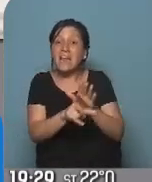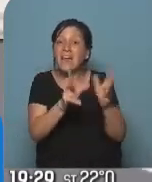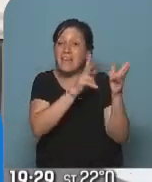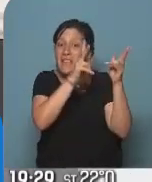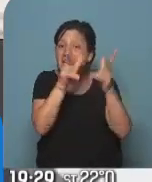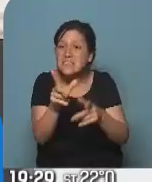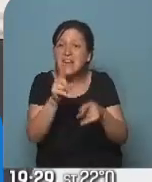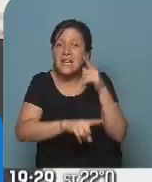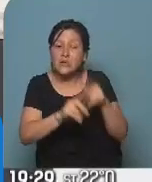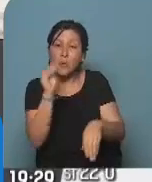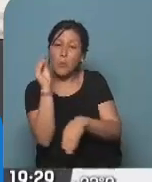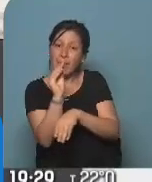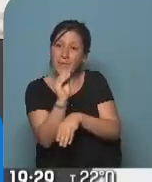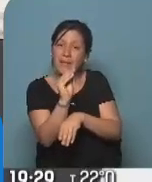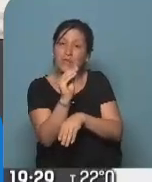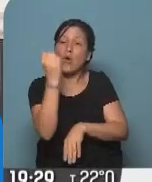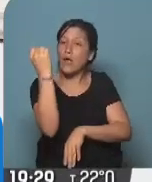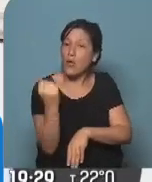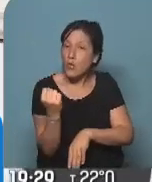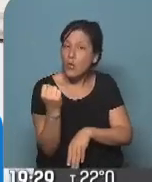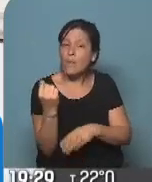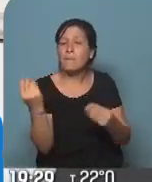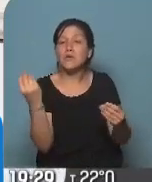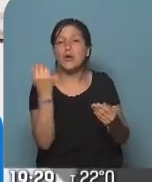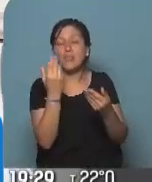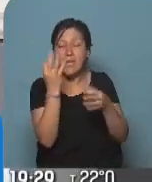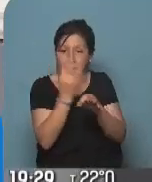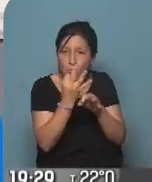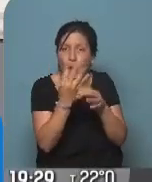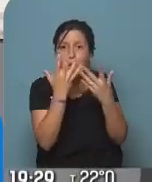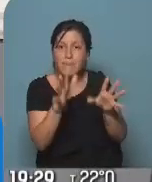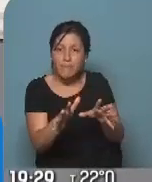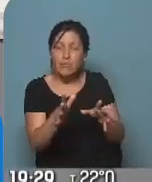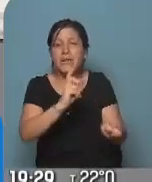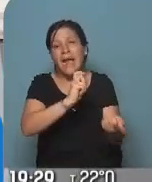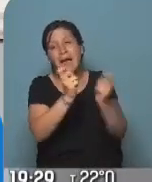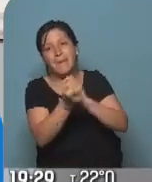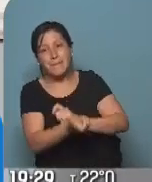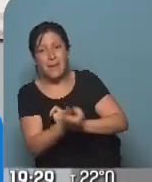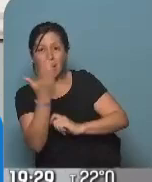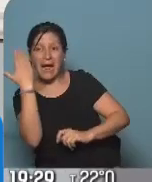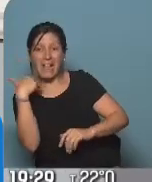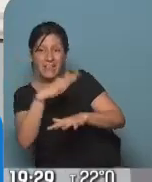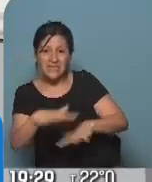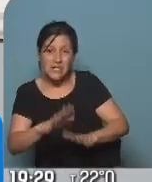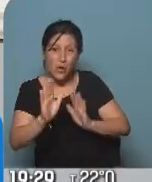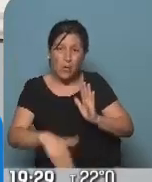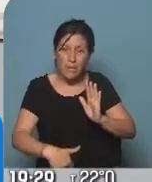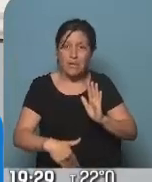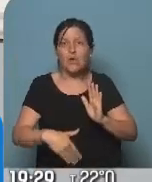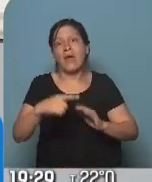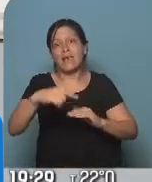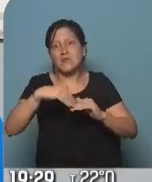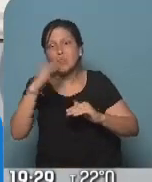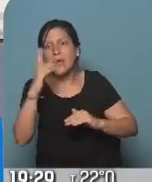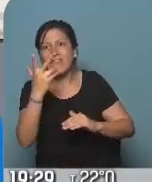de Financiamiento Educativo se iba a pasar del 8% de niños en educación pública que iban a jornada completa al 30%. Sin